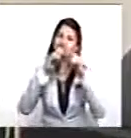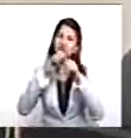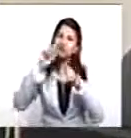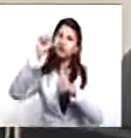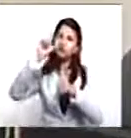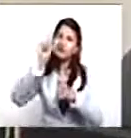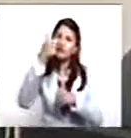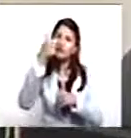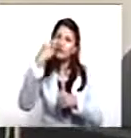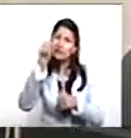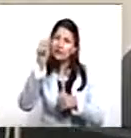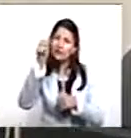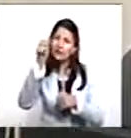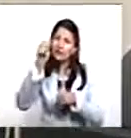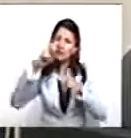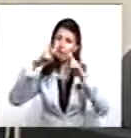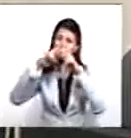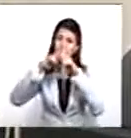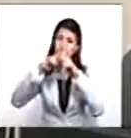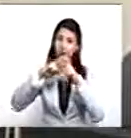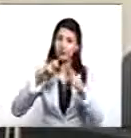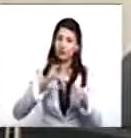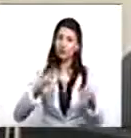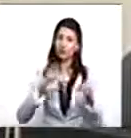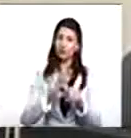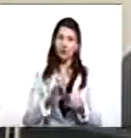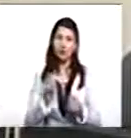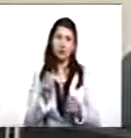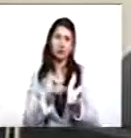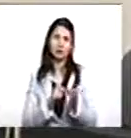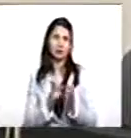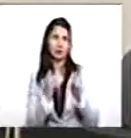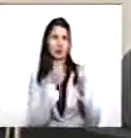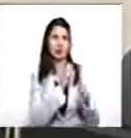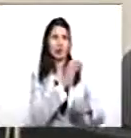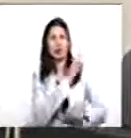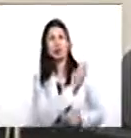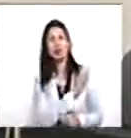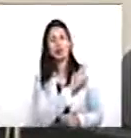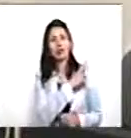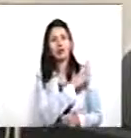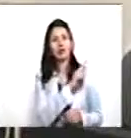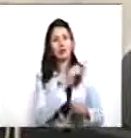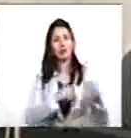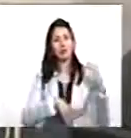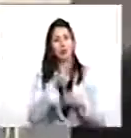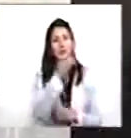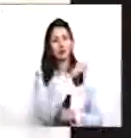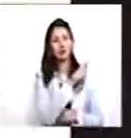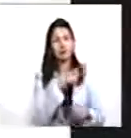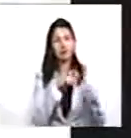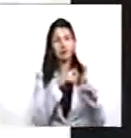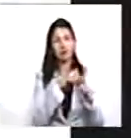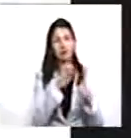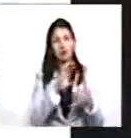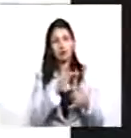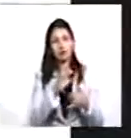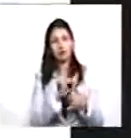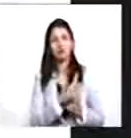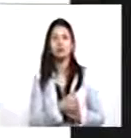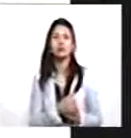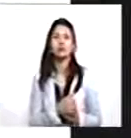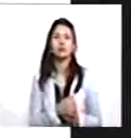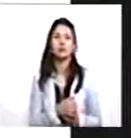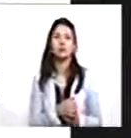más costos a Electricaribe. En relación a la cartera oficial, la primera acción que debe emprender es el cobro